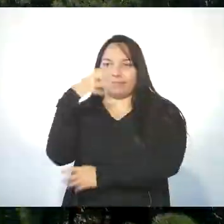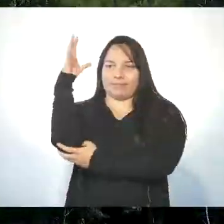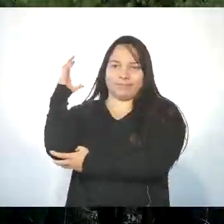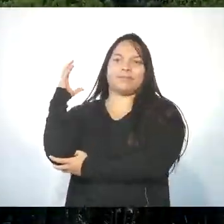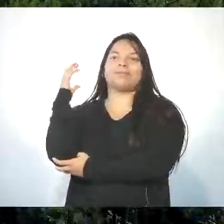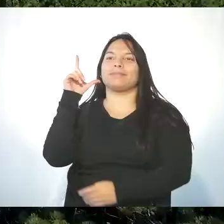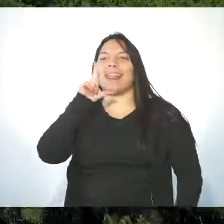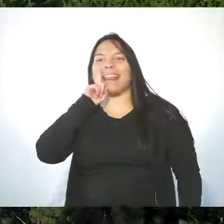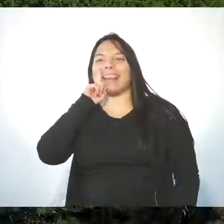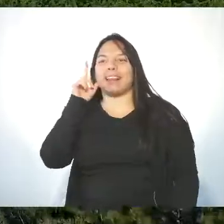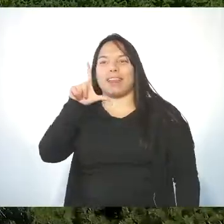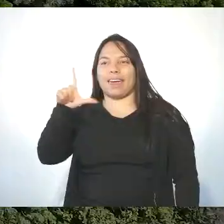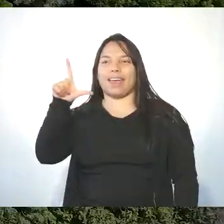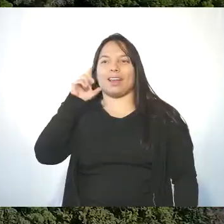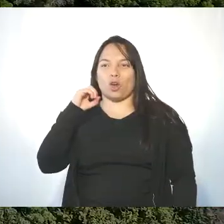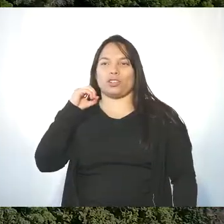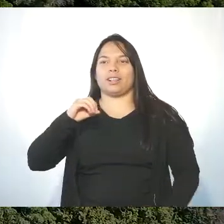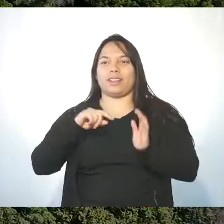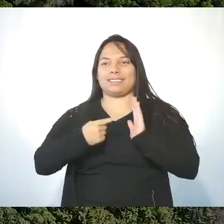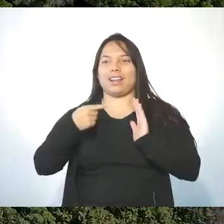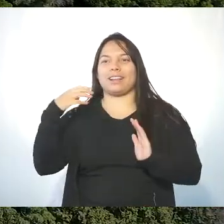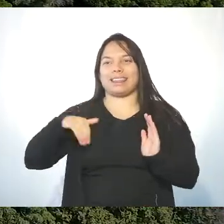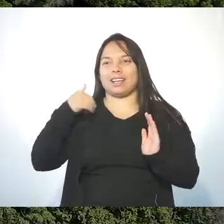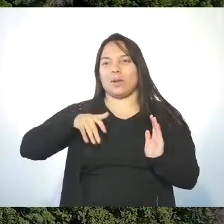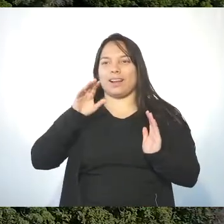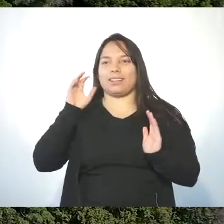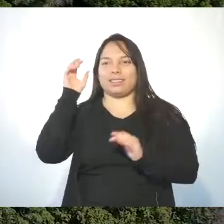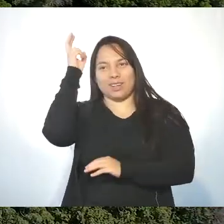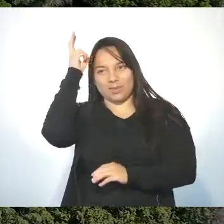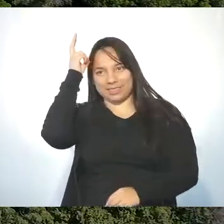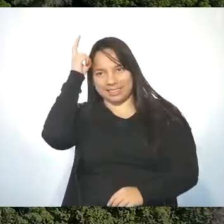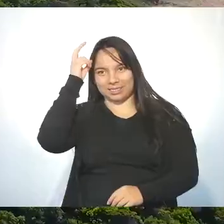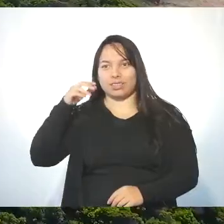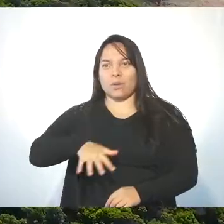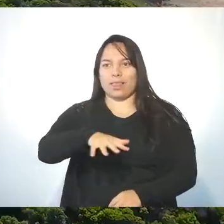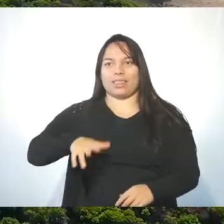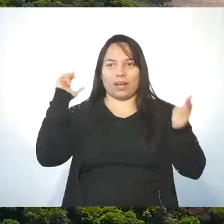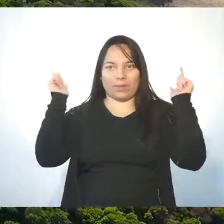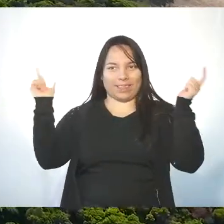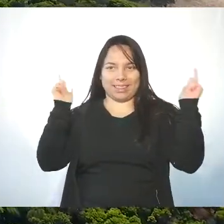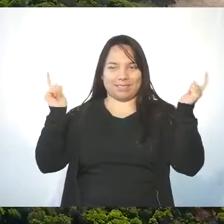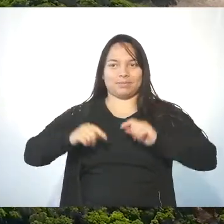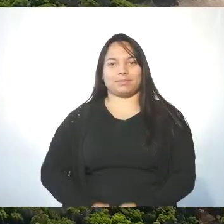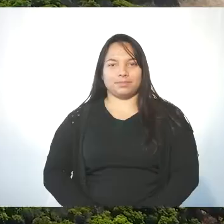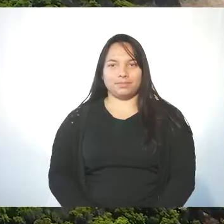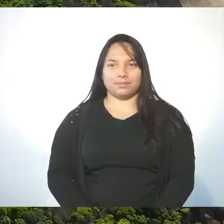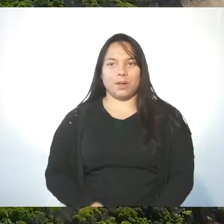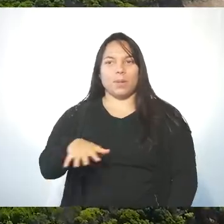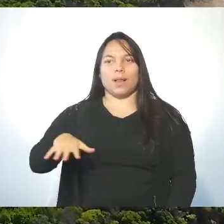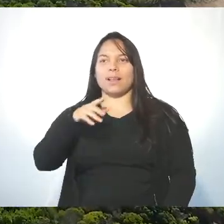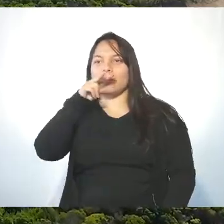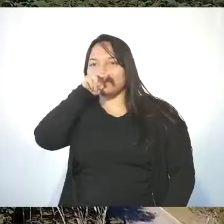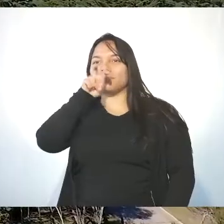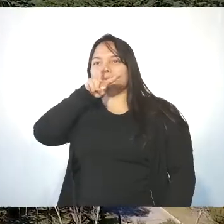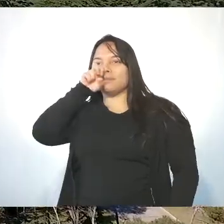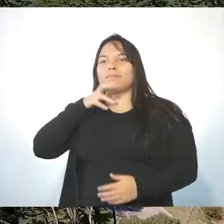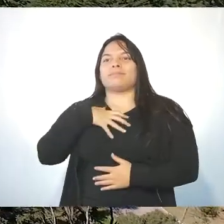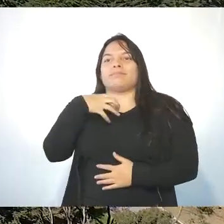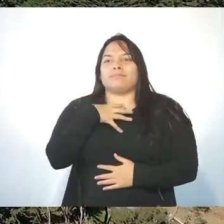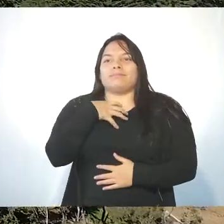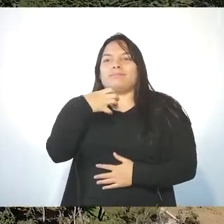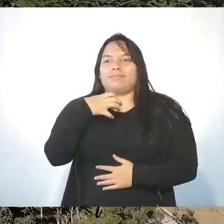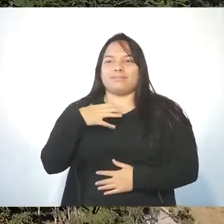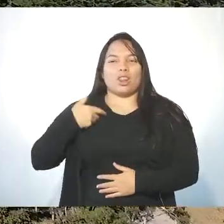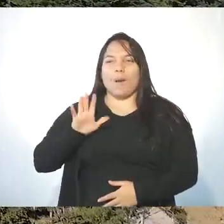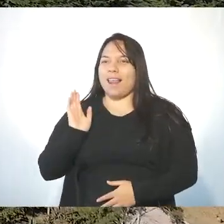parque miguel líder verdadero pulmón verde de necochea y lugar de recreación y oxigenación